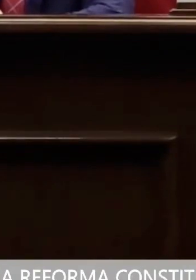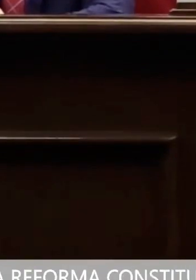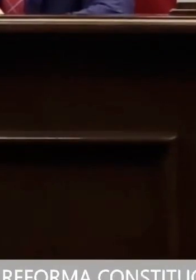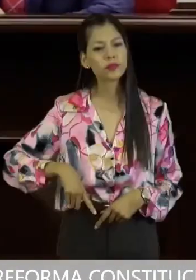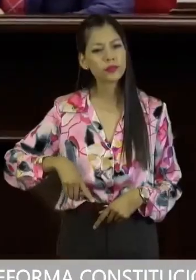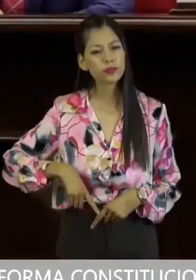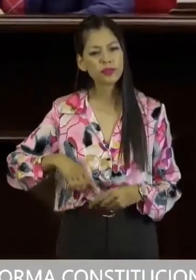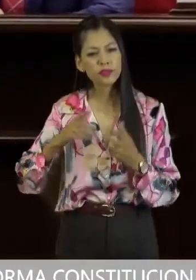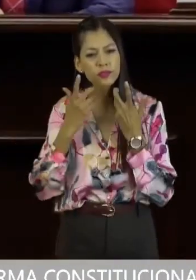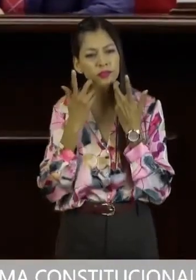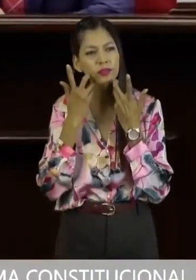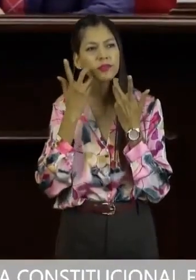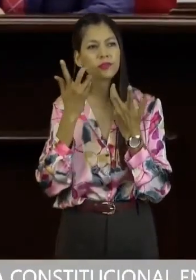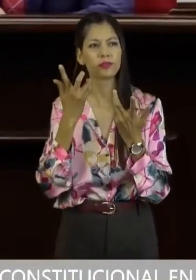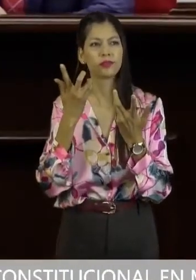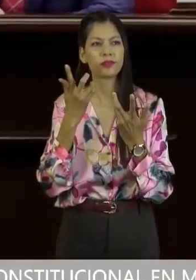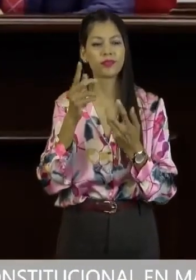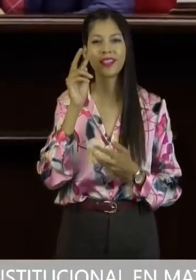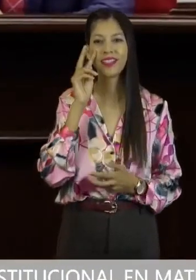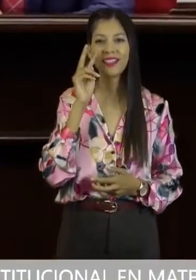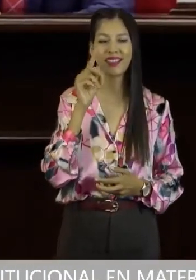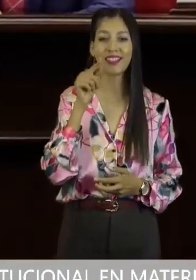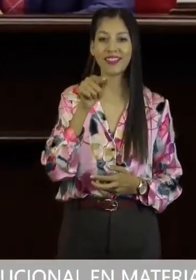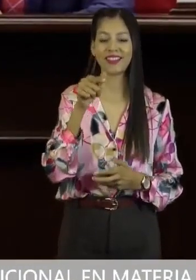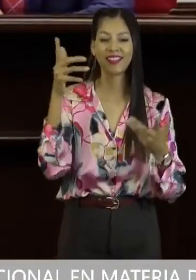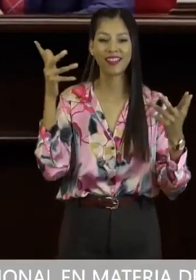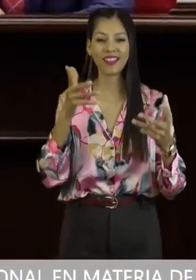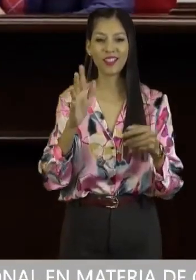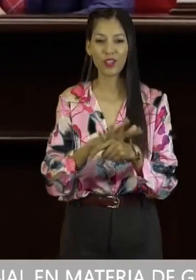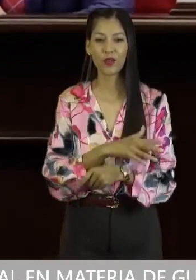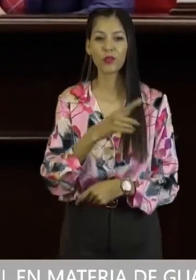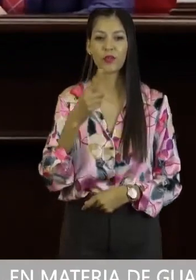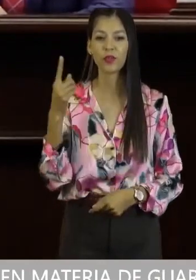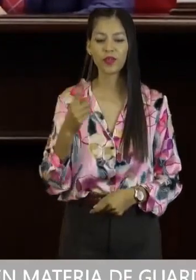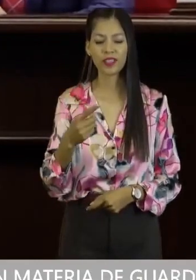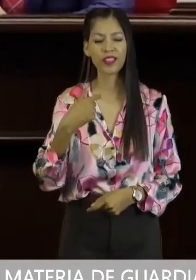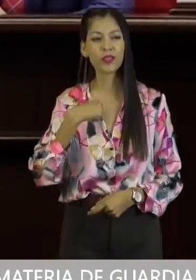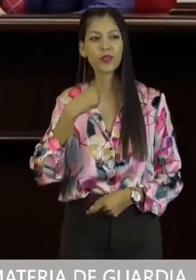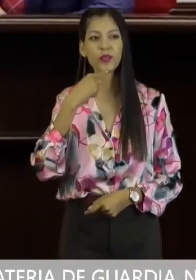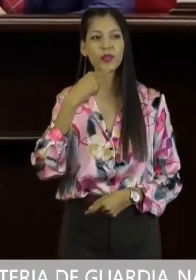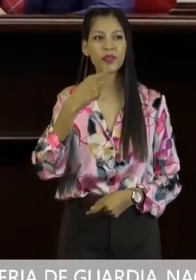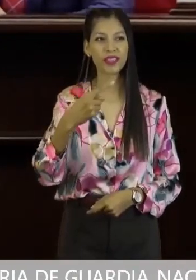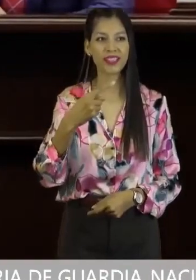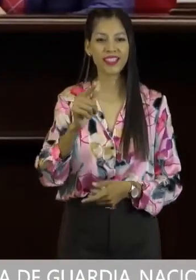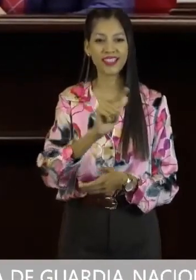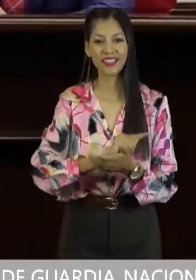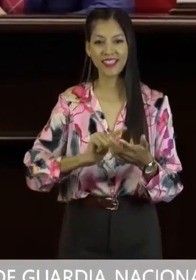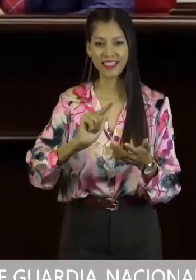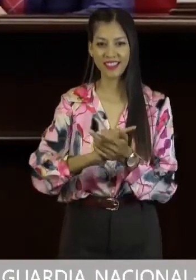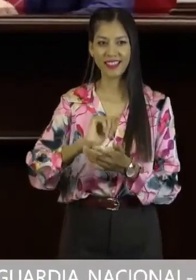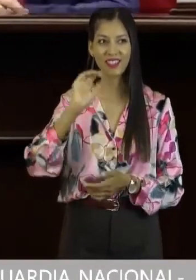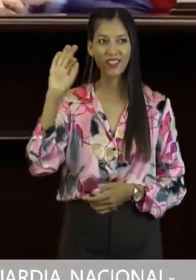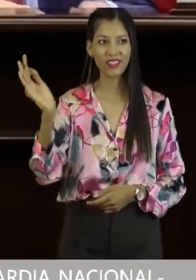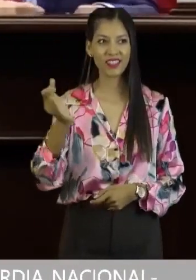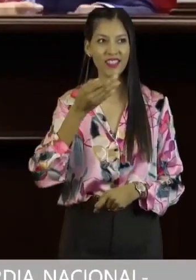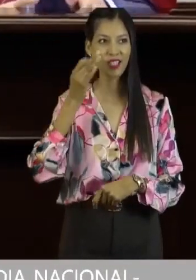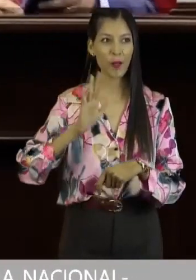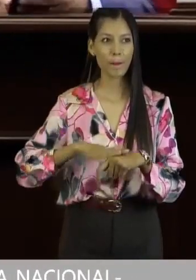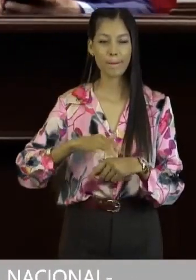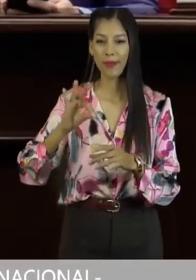Leonel, lo que usted hace, porque me venía presumiendo que fue el legislador federal más